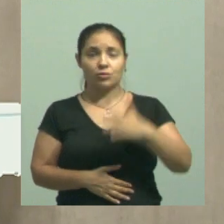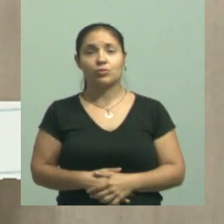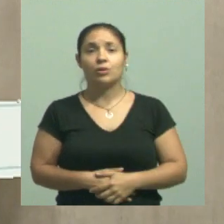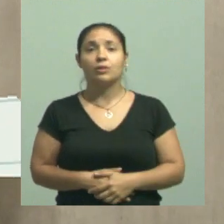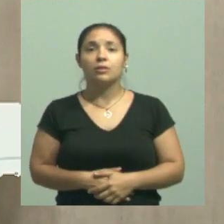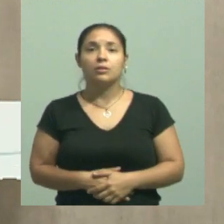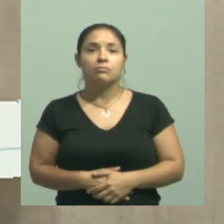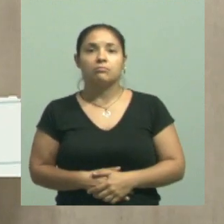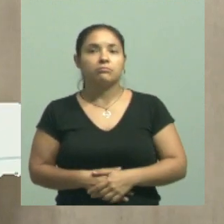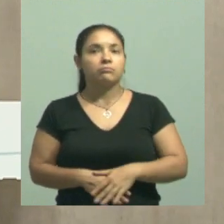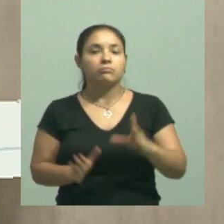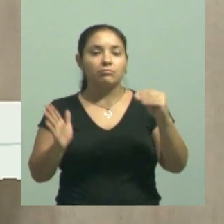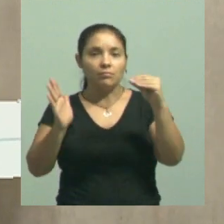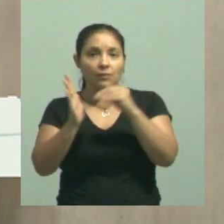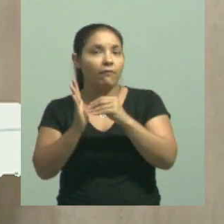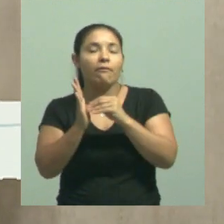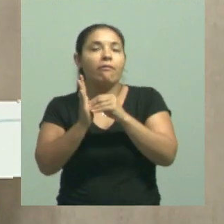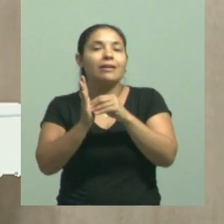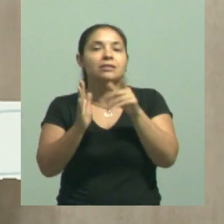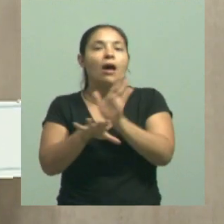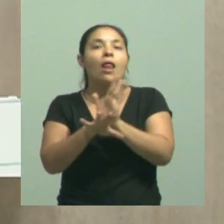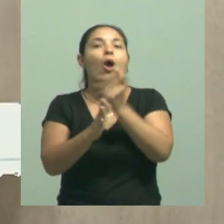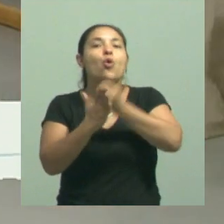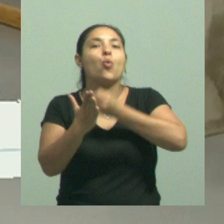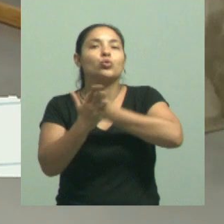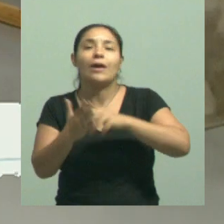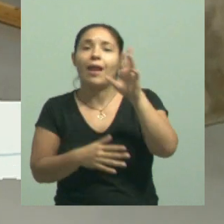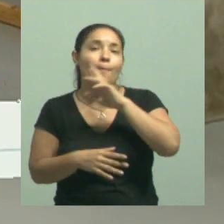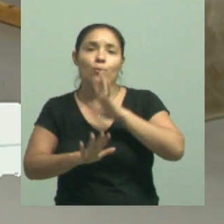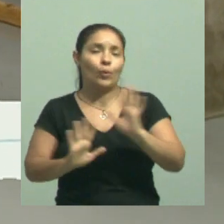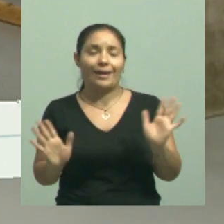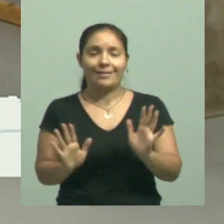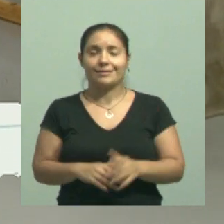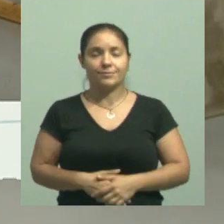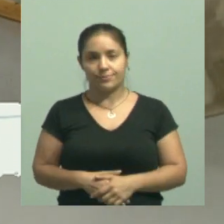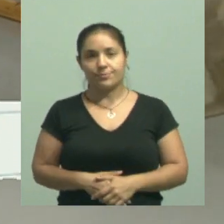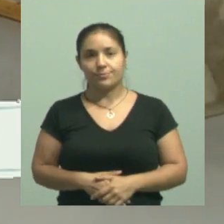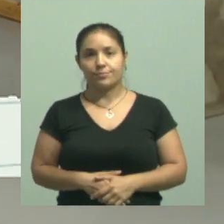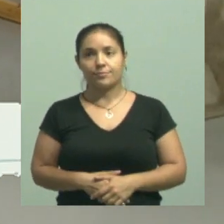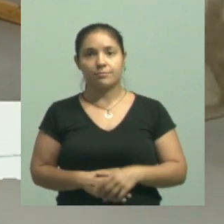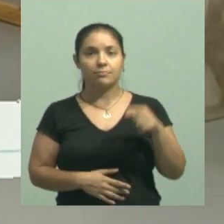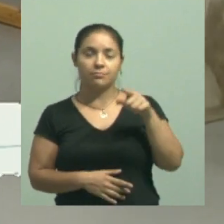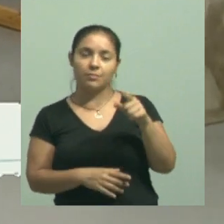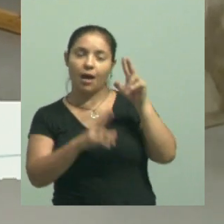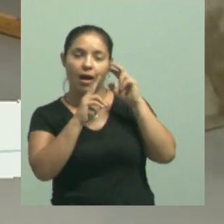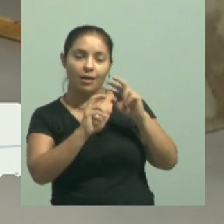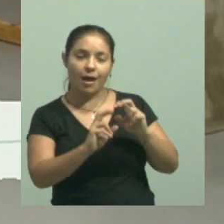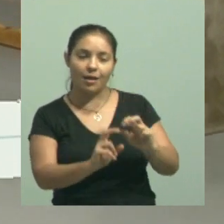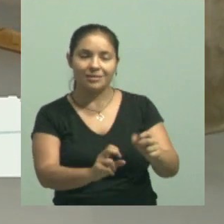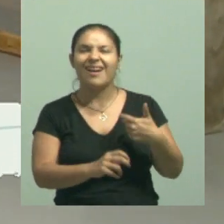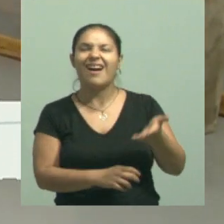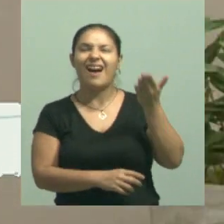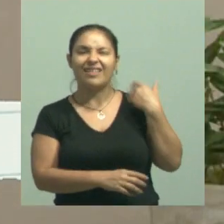es una fecha de lucha de los derechos de las mujeres. O sea, tal cual. Y digo, desde tu análisis, porque nos has acompañado en